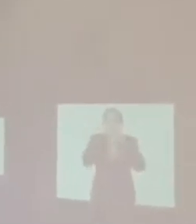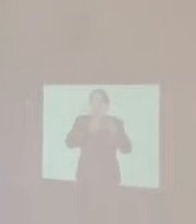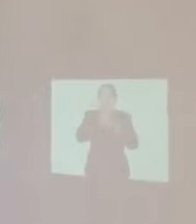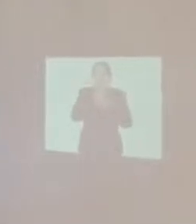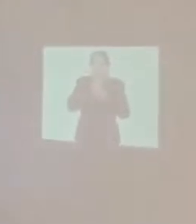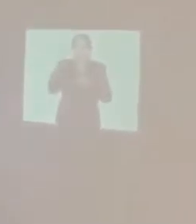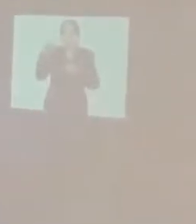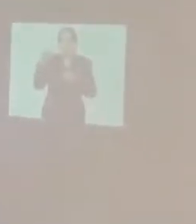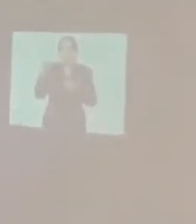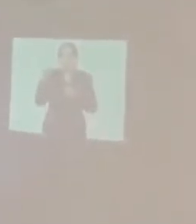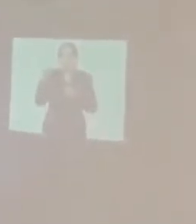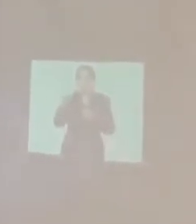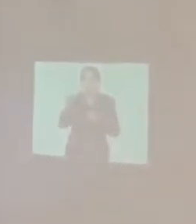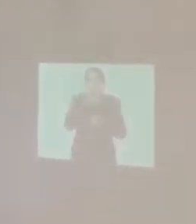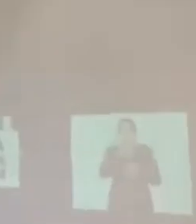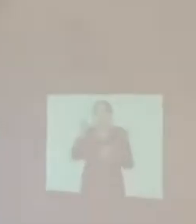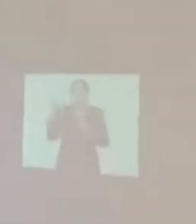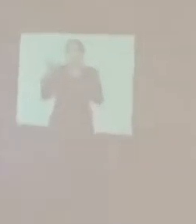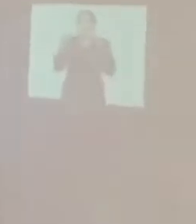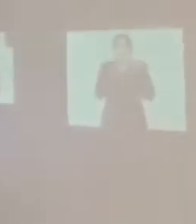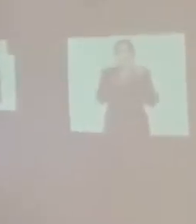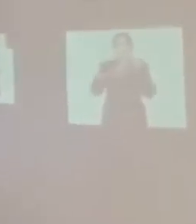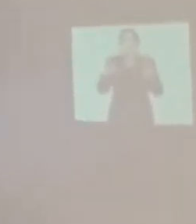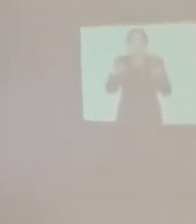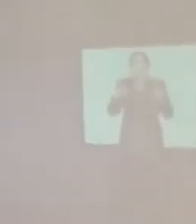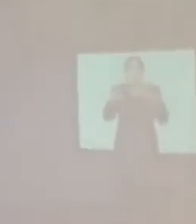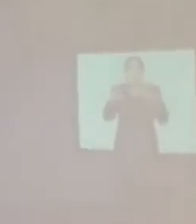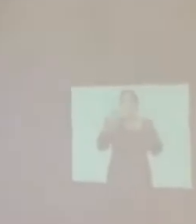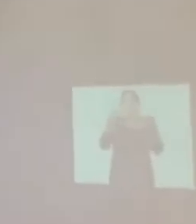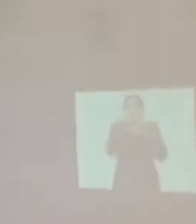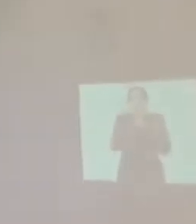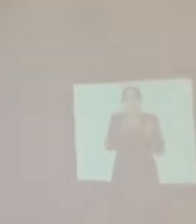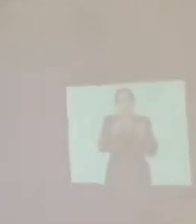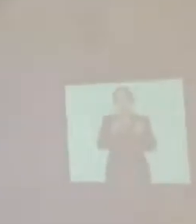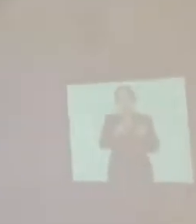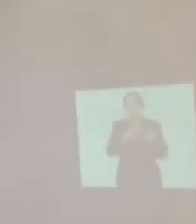de este año han sido 400.000.